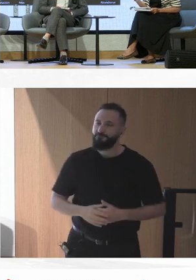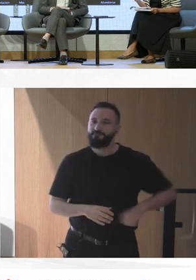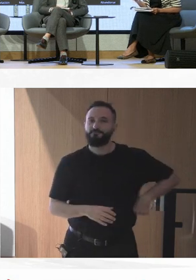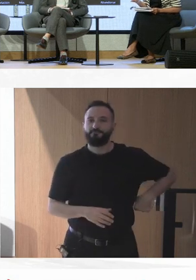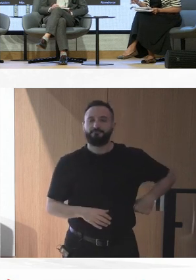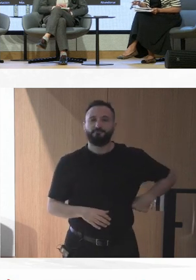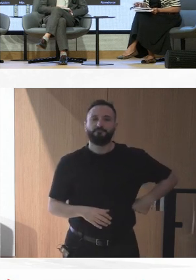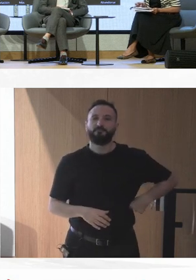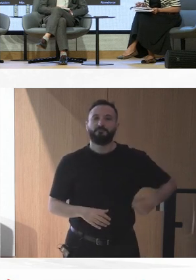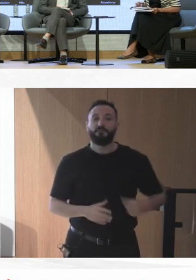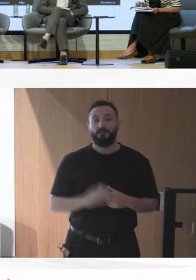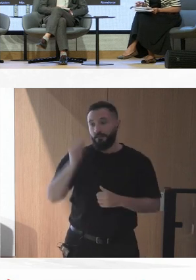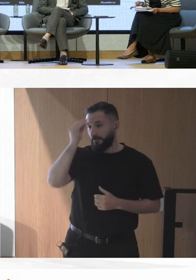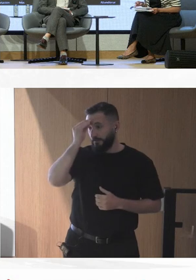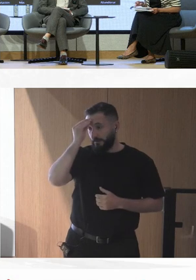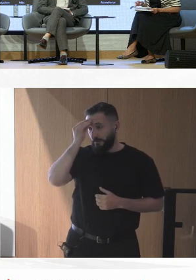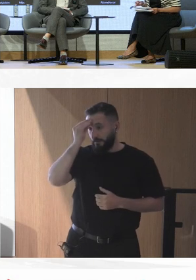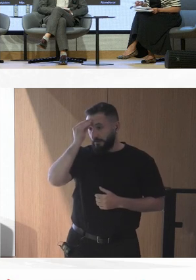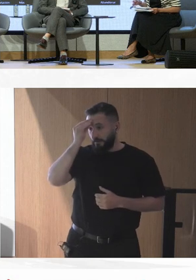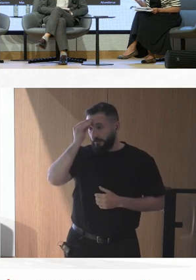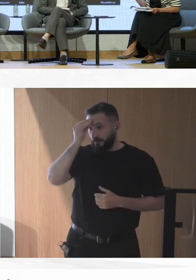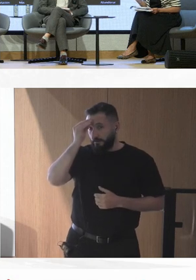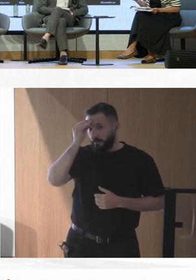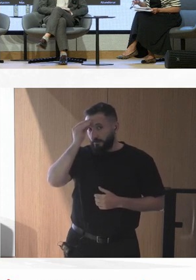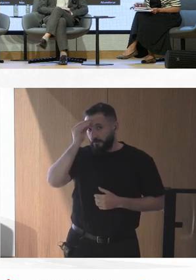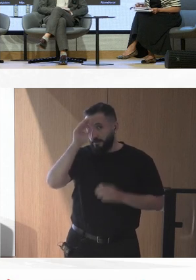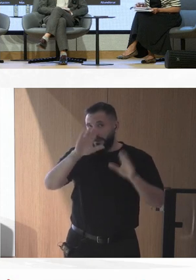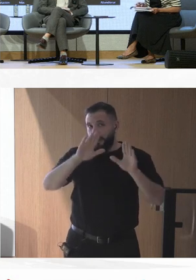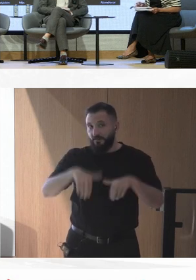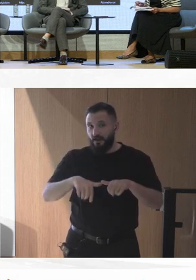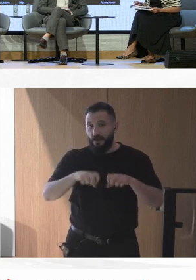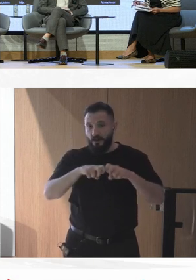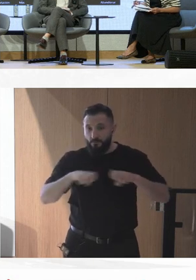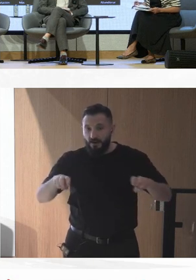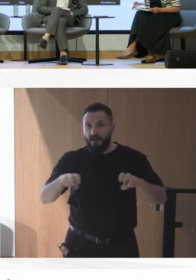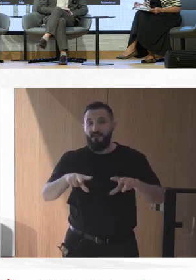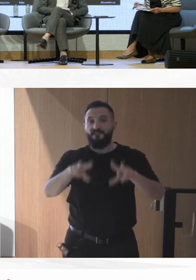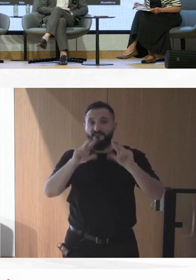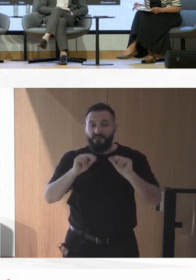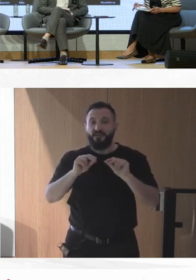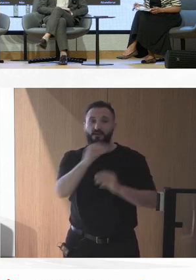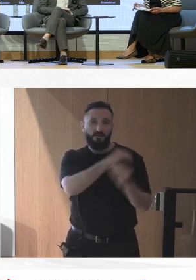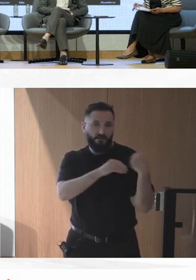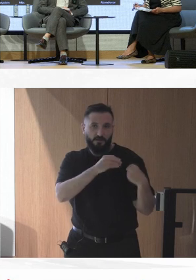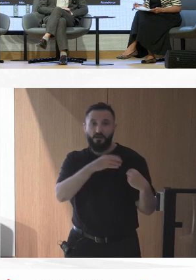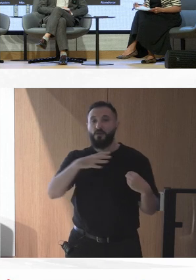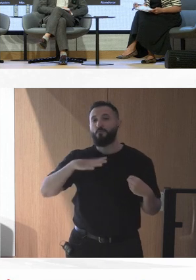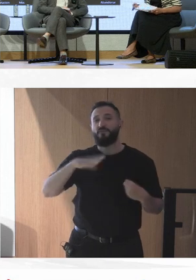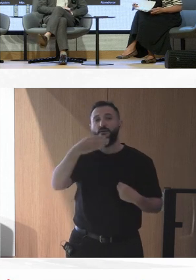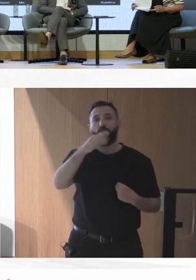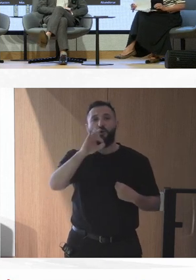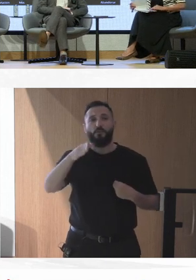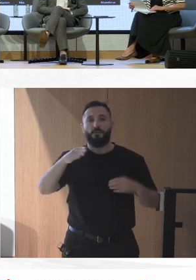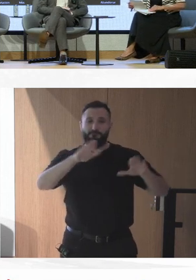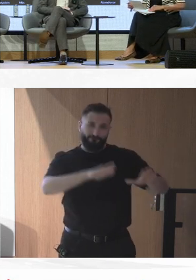Creo que vamos a aceptar al final del panel también algunas preguntas, así que si puede usted permanecer con nosotros, se lo